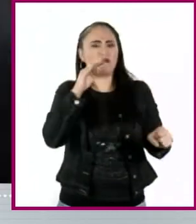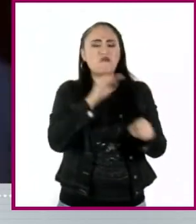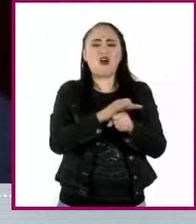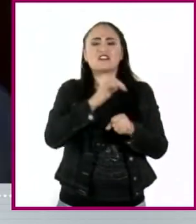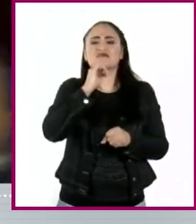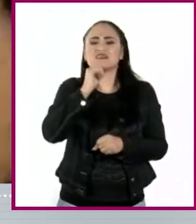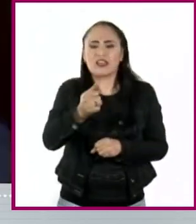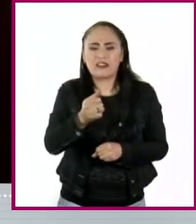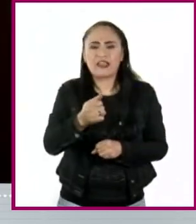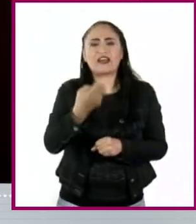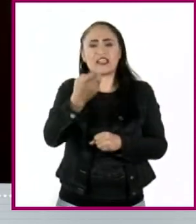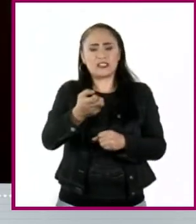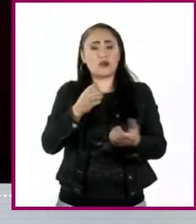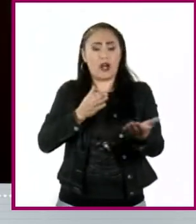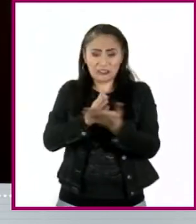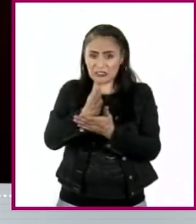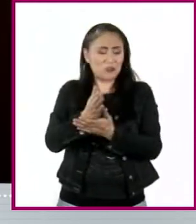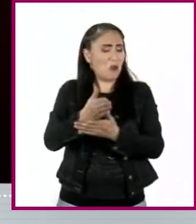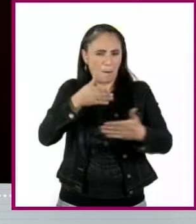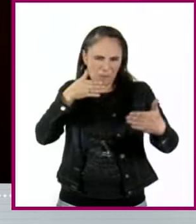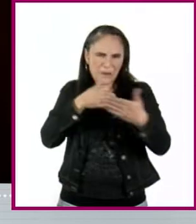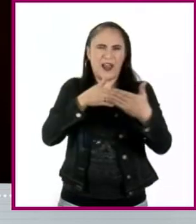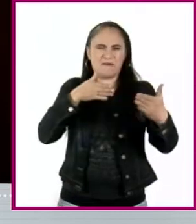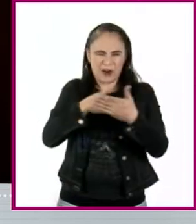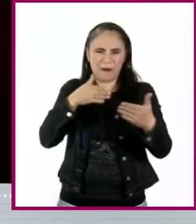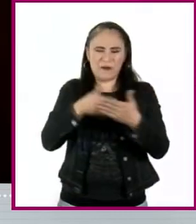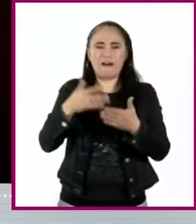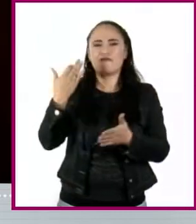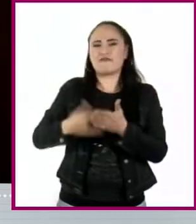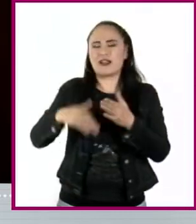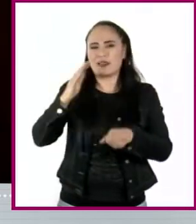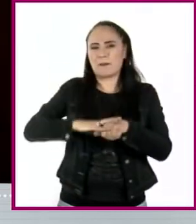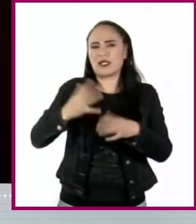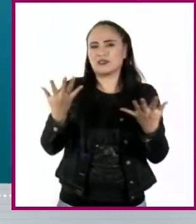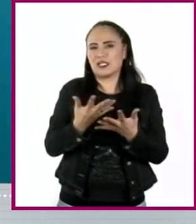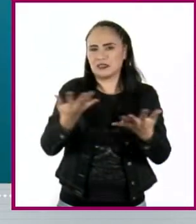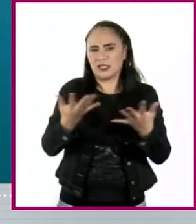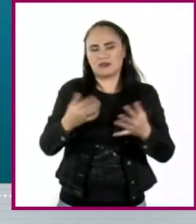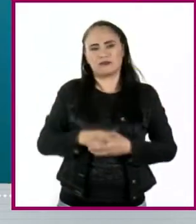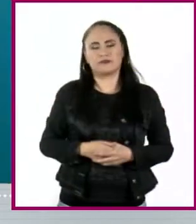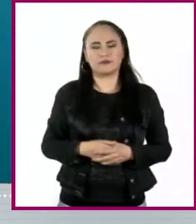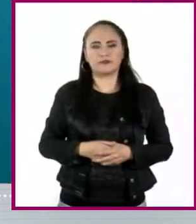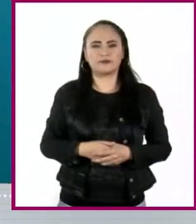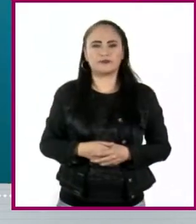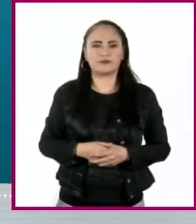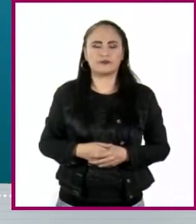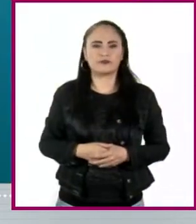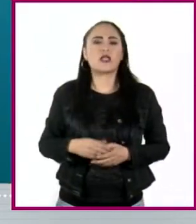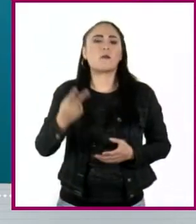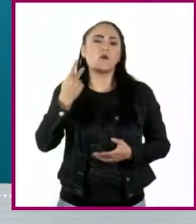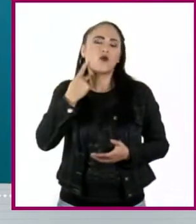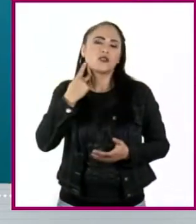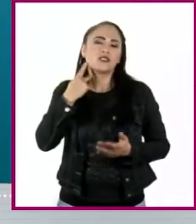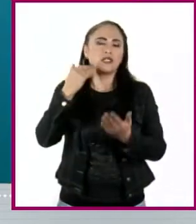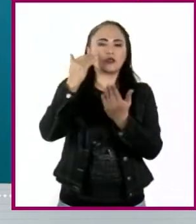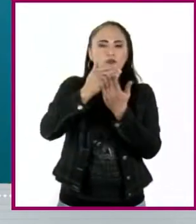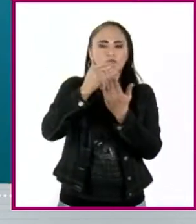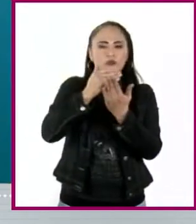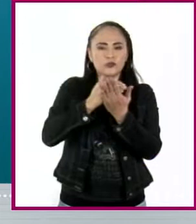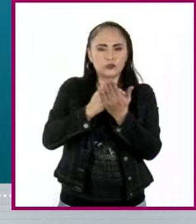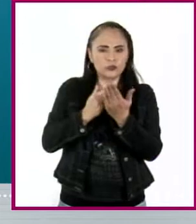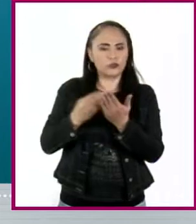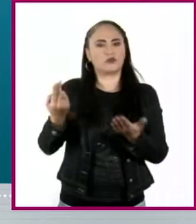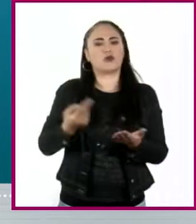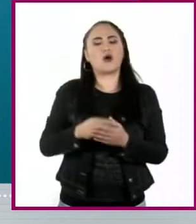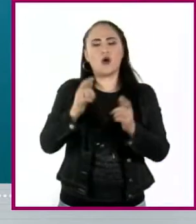son barreras de acceso para tener plenos estos derechos. Desde las políticas públicas, ¿cómo pueden atender